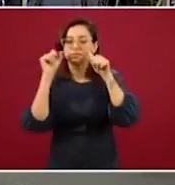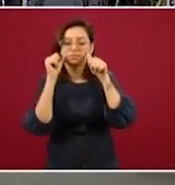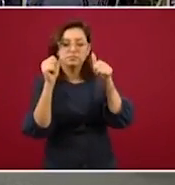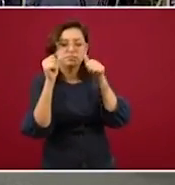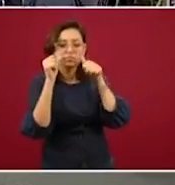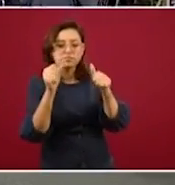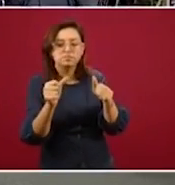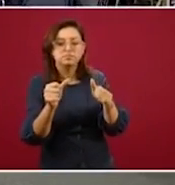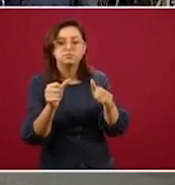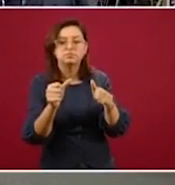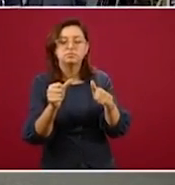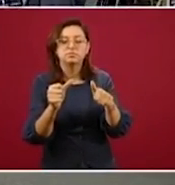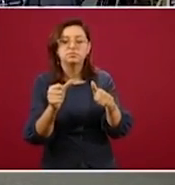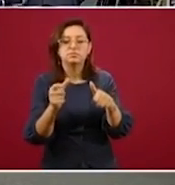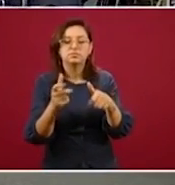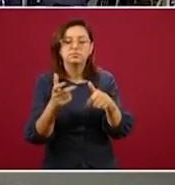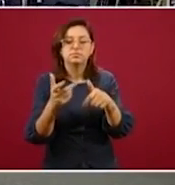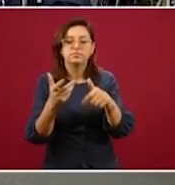¿sí?,